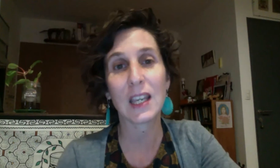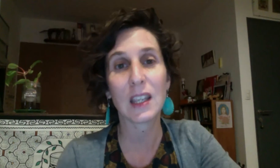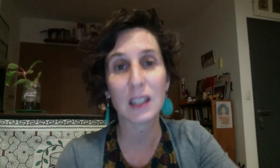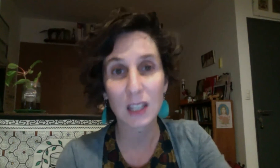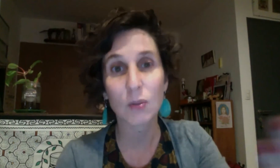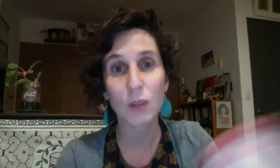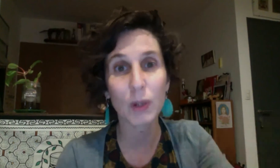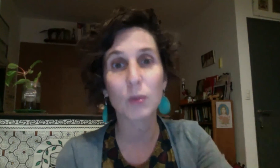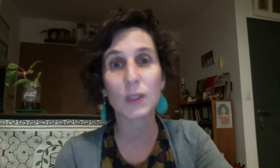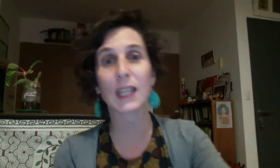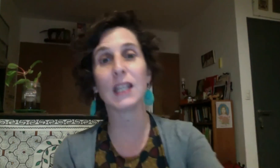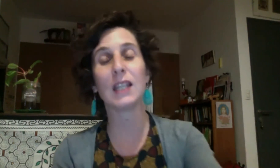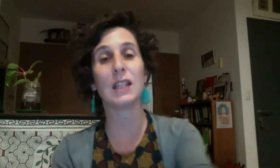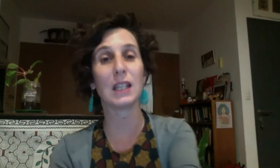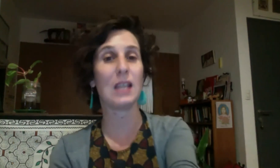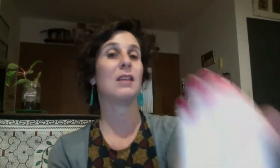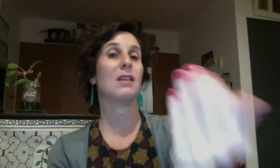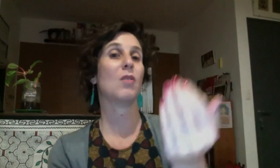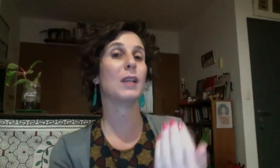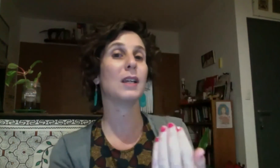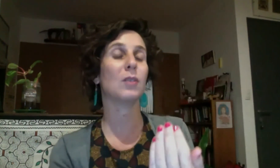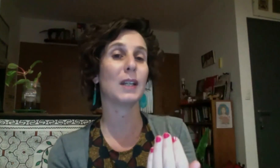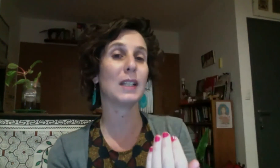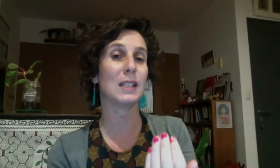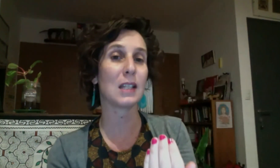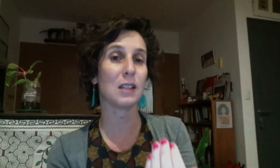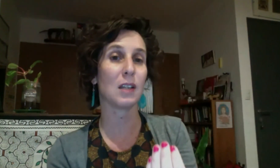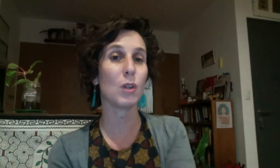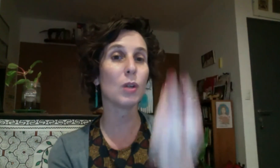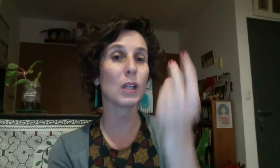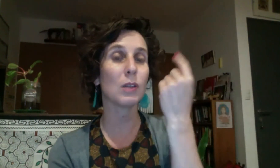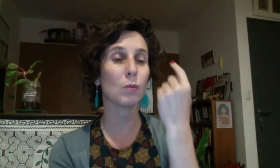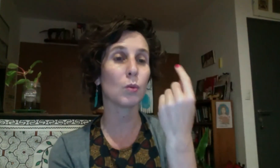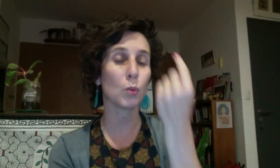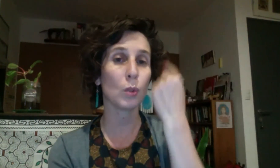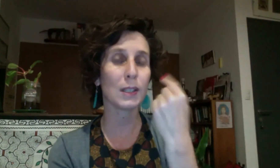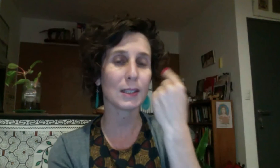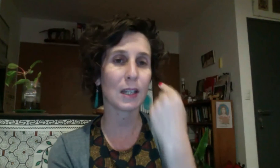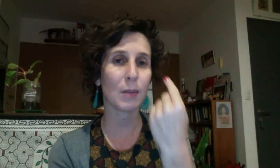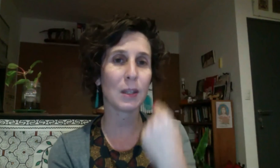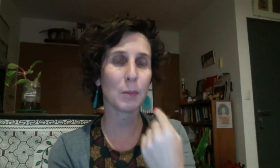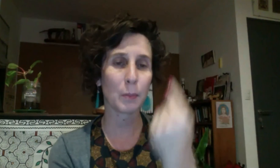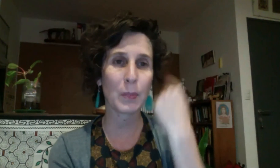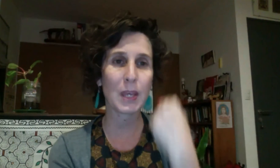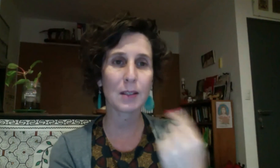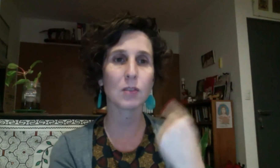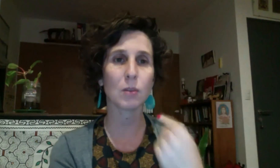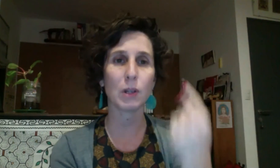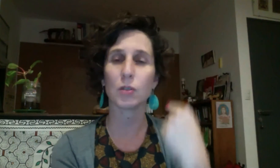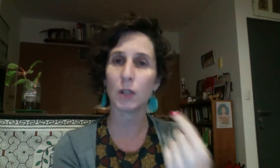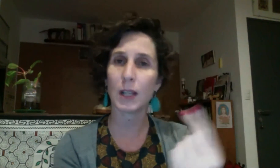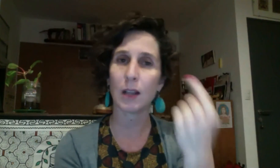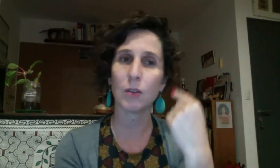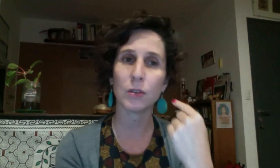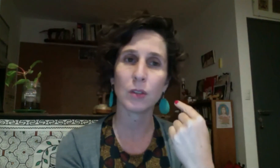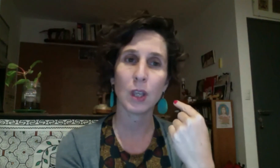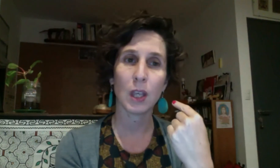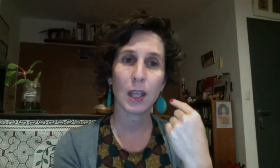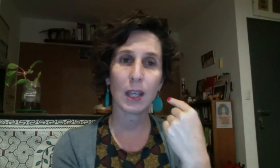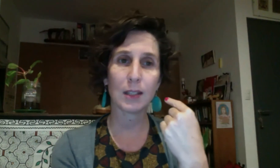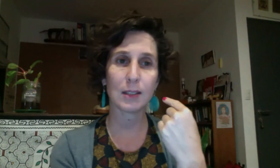ahí ya es una pregunta que te obliga a tomar distancia. No es lo que tú necesariamente piensas sobre los